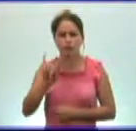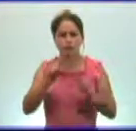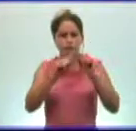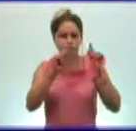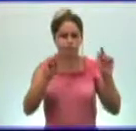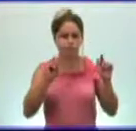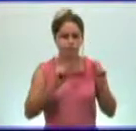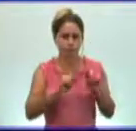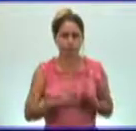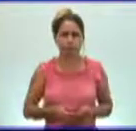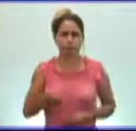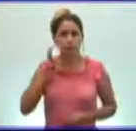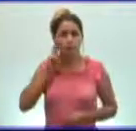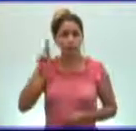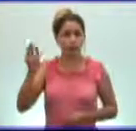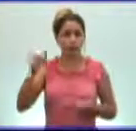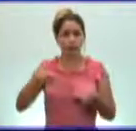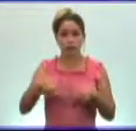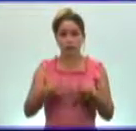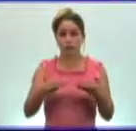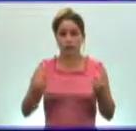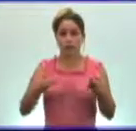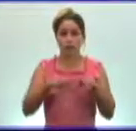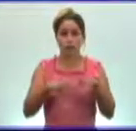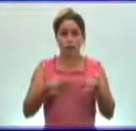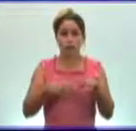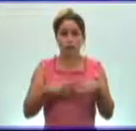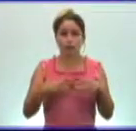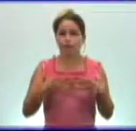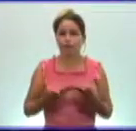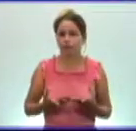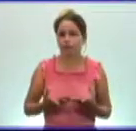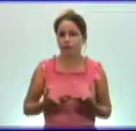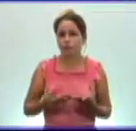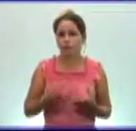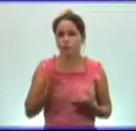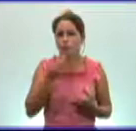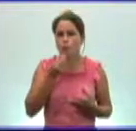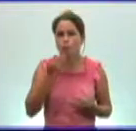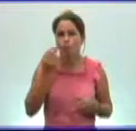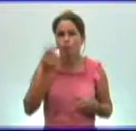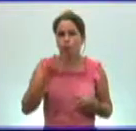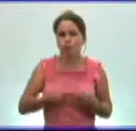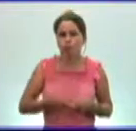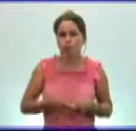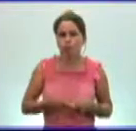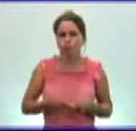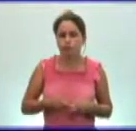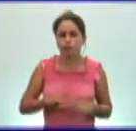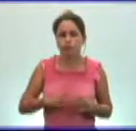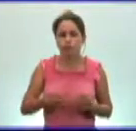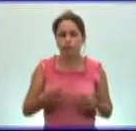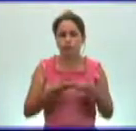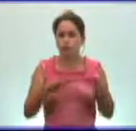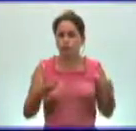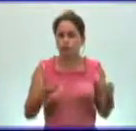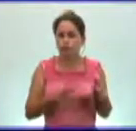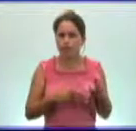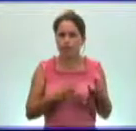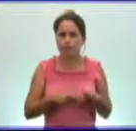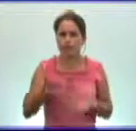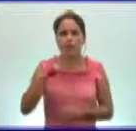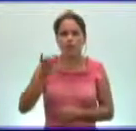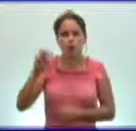texto. Recordad que estas sustancias se clasifican según el tipo de partícula como sustancias iónicas y el enlace químico